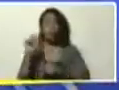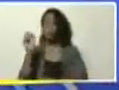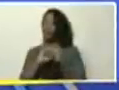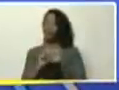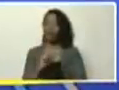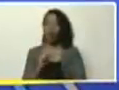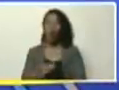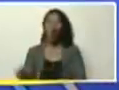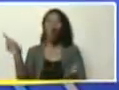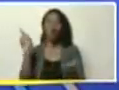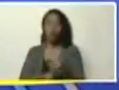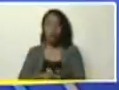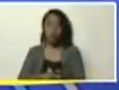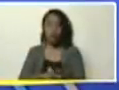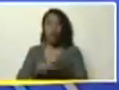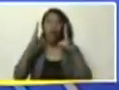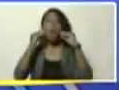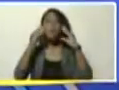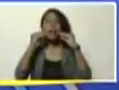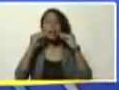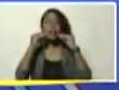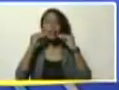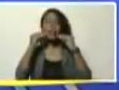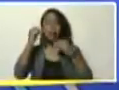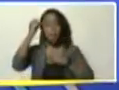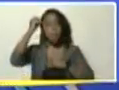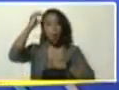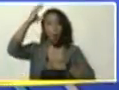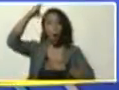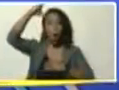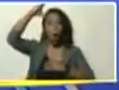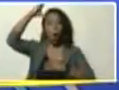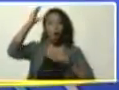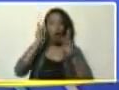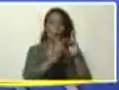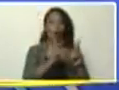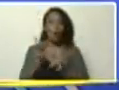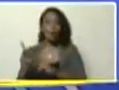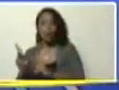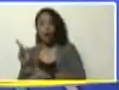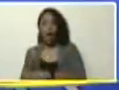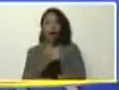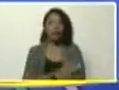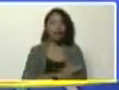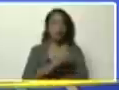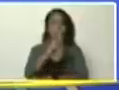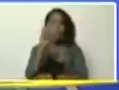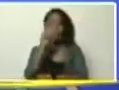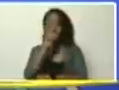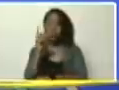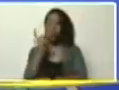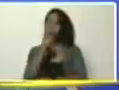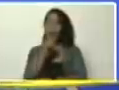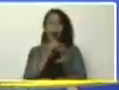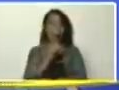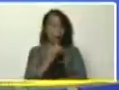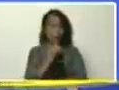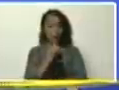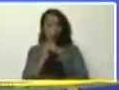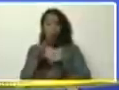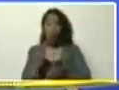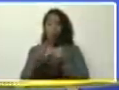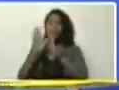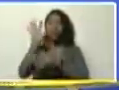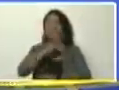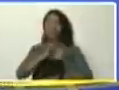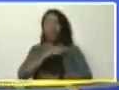con una experiencia acumulada, con un nivel de organización que no teníamos hace 20 años, con un nivel de infraestructura